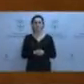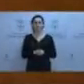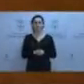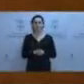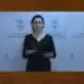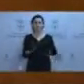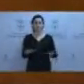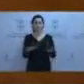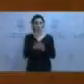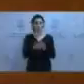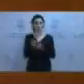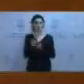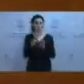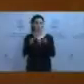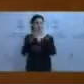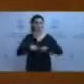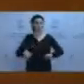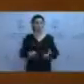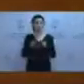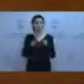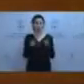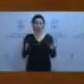no habla de la concertación social,